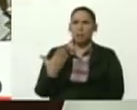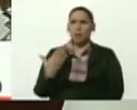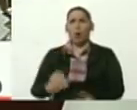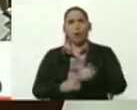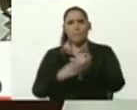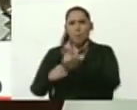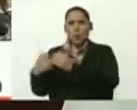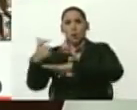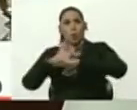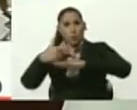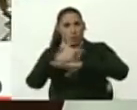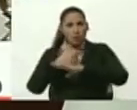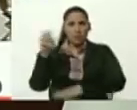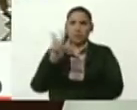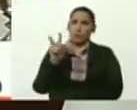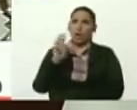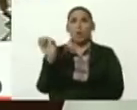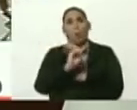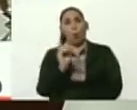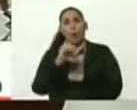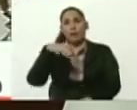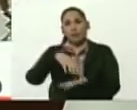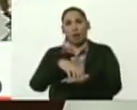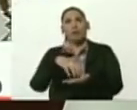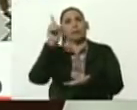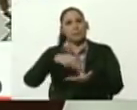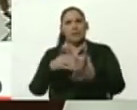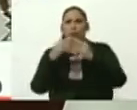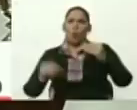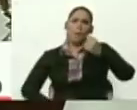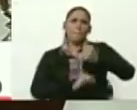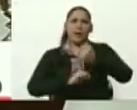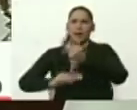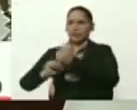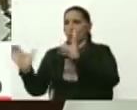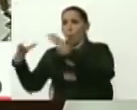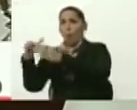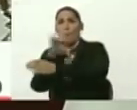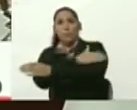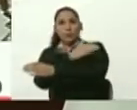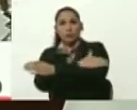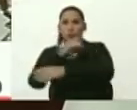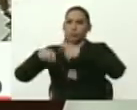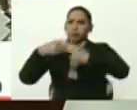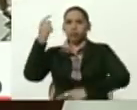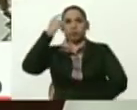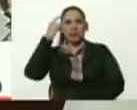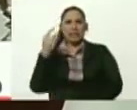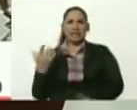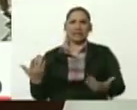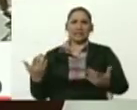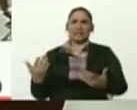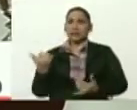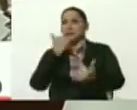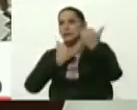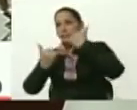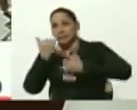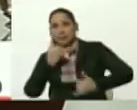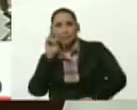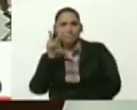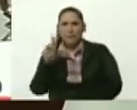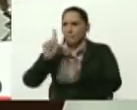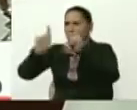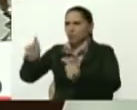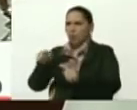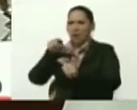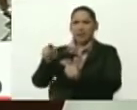venezolano, sino a todas las bases de la oposición, que cada día se frustran más de ver gente como esta